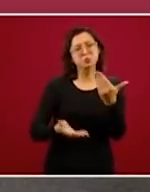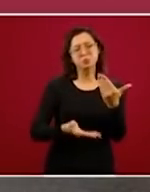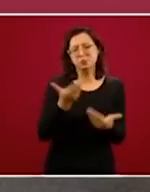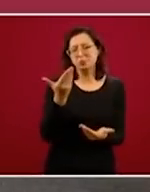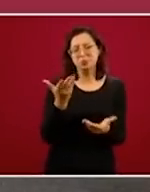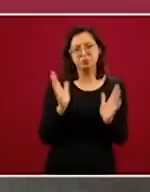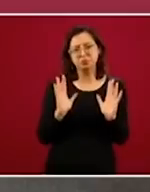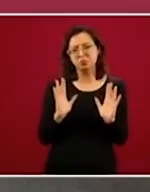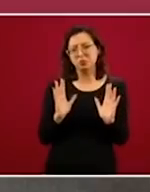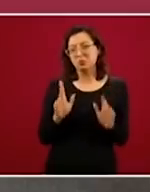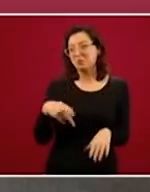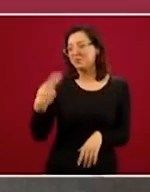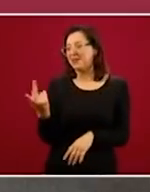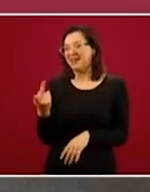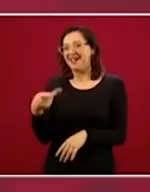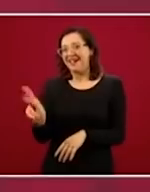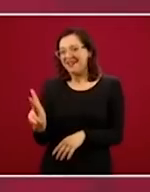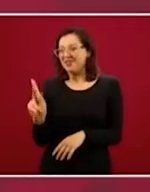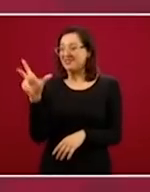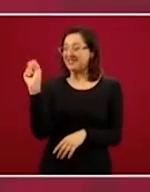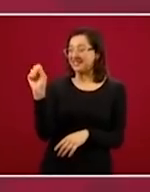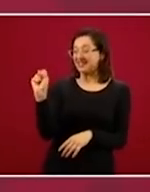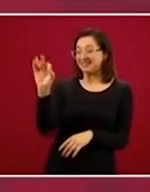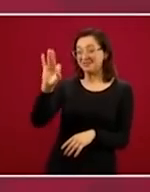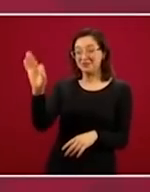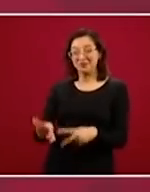población sin seguridad social